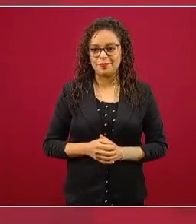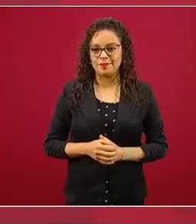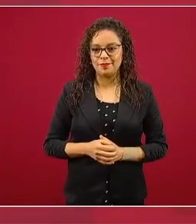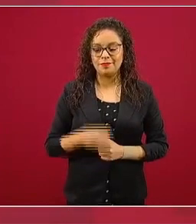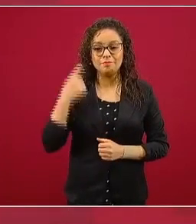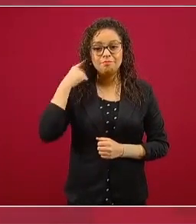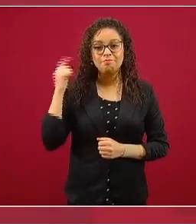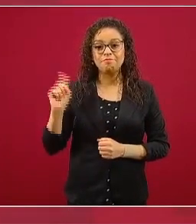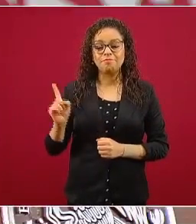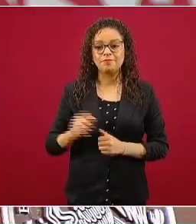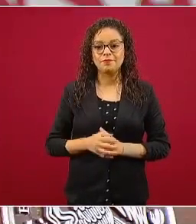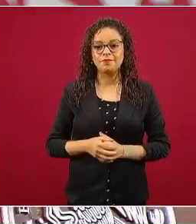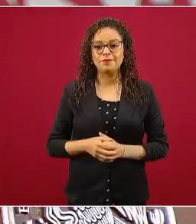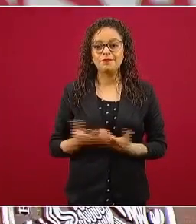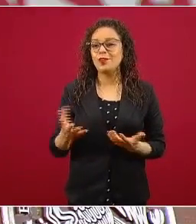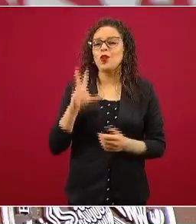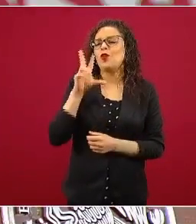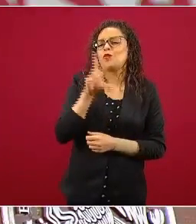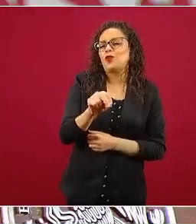No, pero a lo mejor